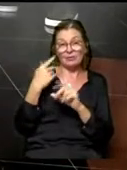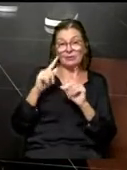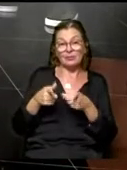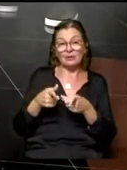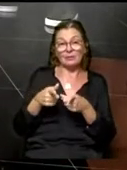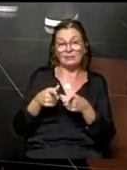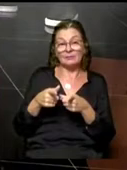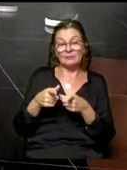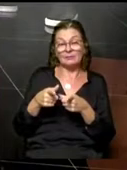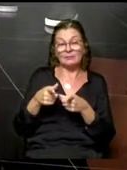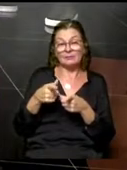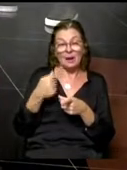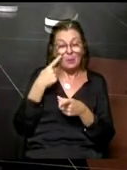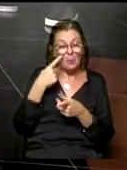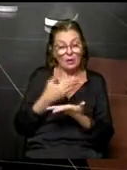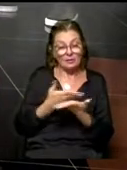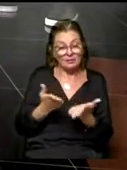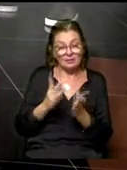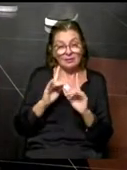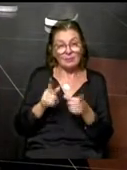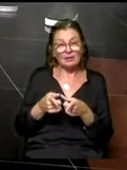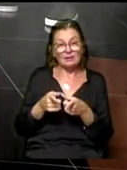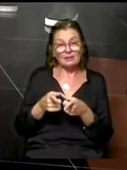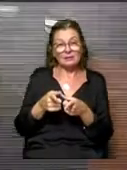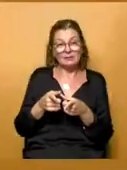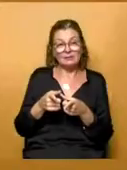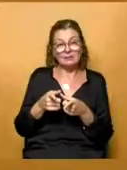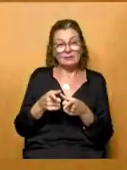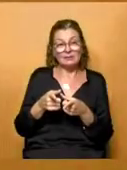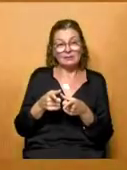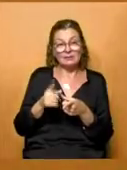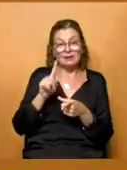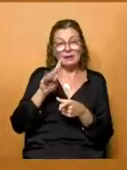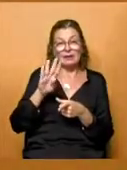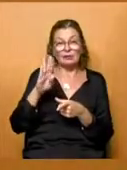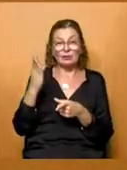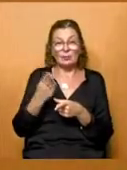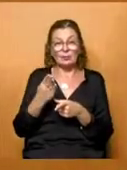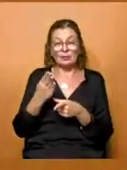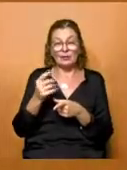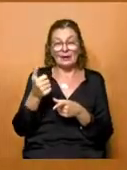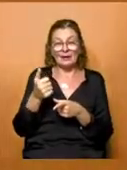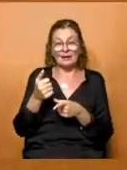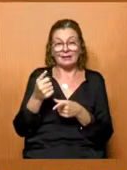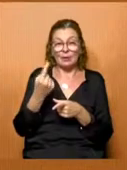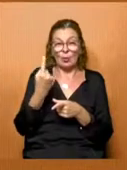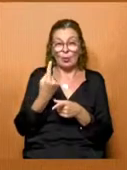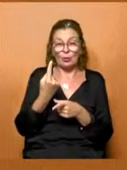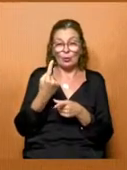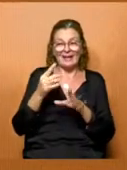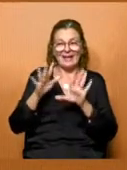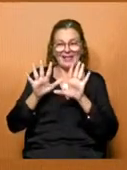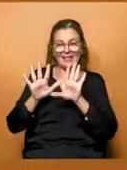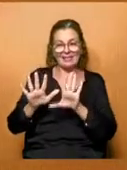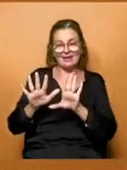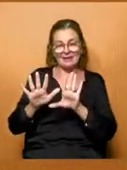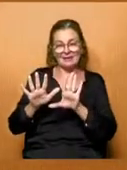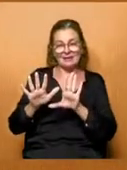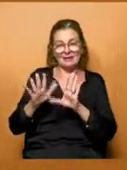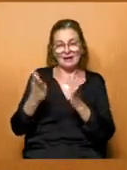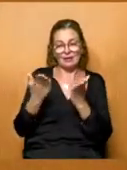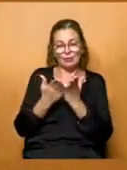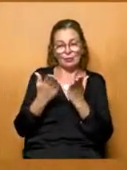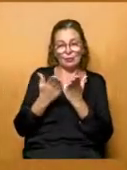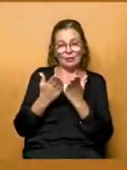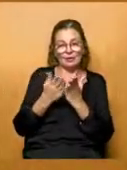2023, que muestran que un 14%, casi uno de cada 10